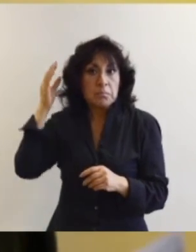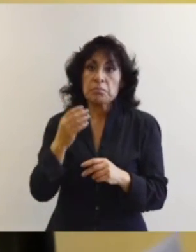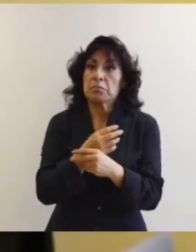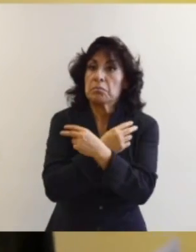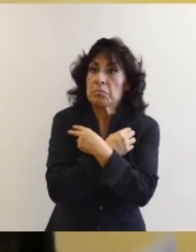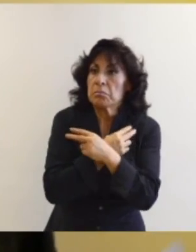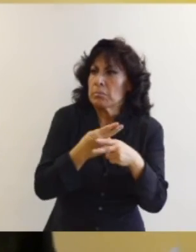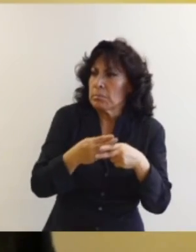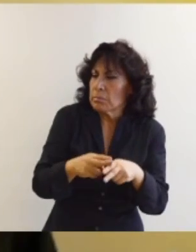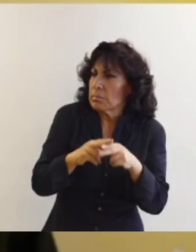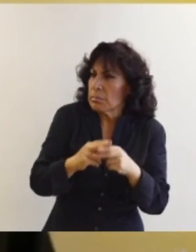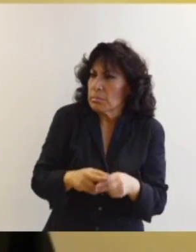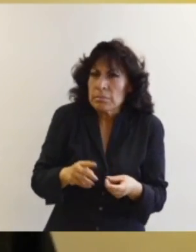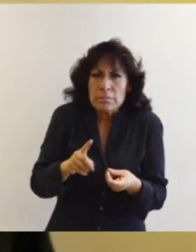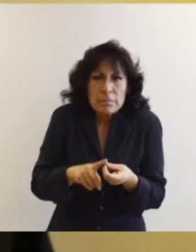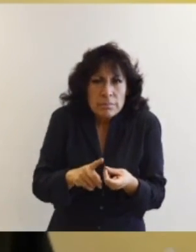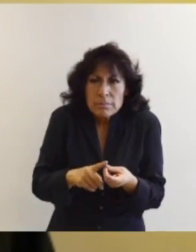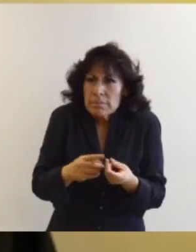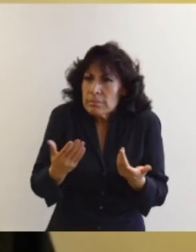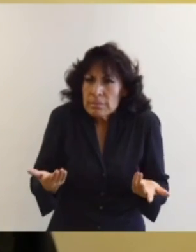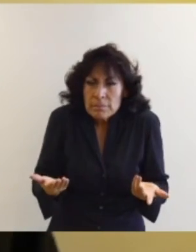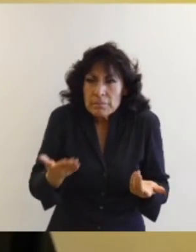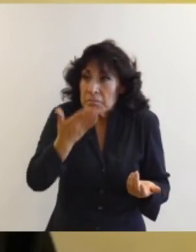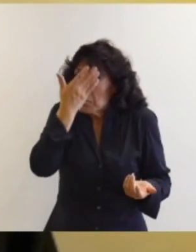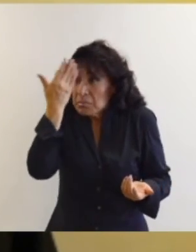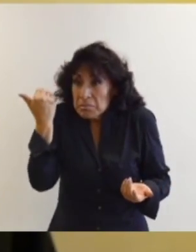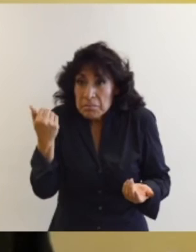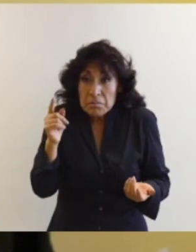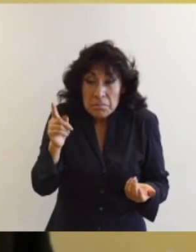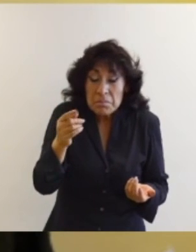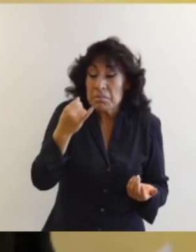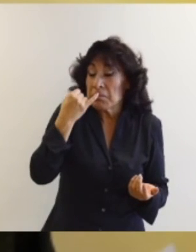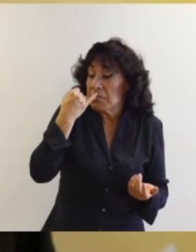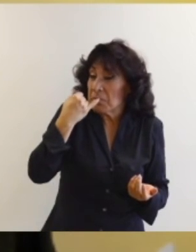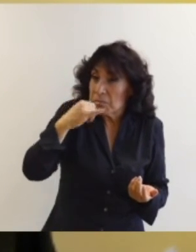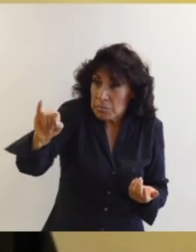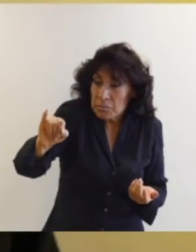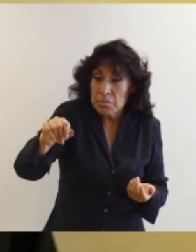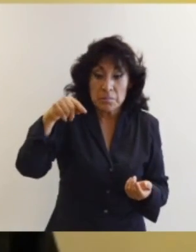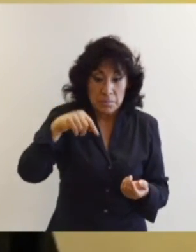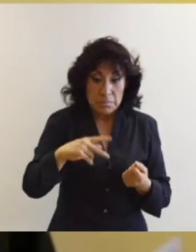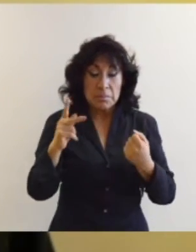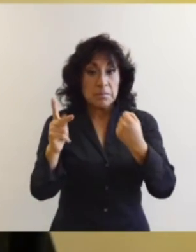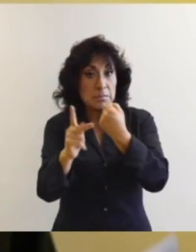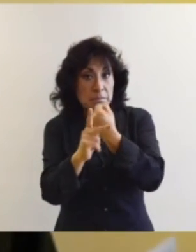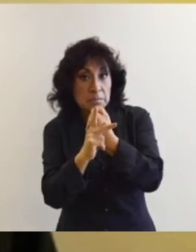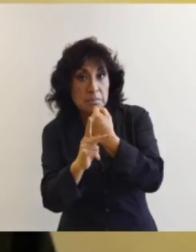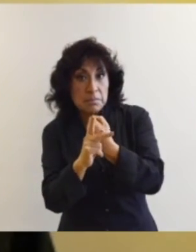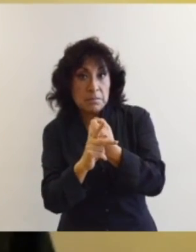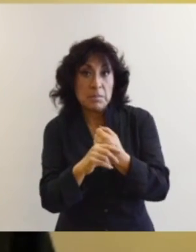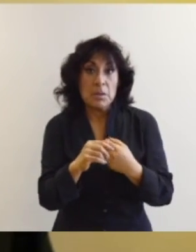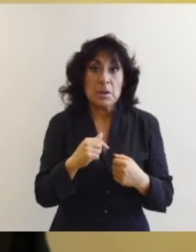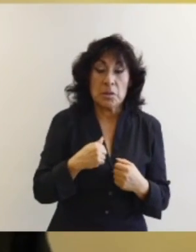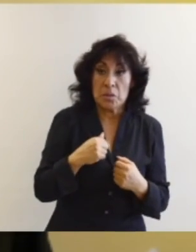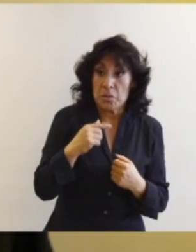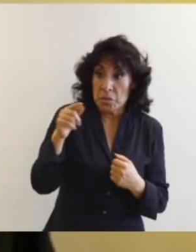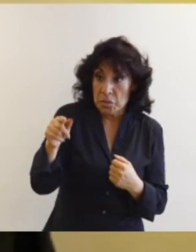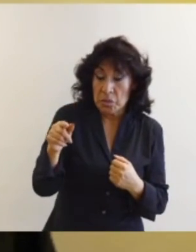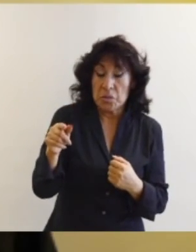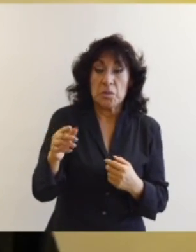que no sepamos dónde, en cambio, reposa Cuauhtémoc. Esta es su